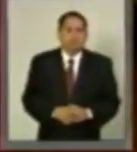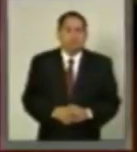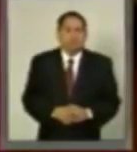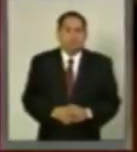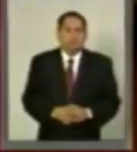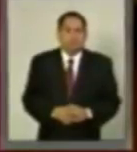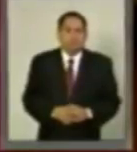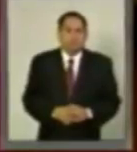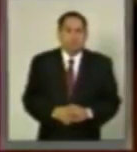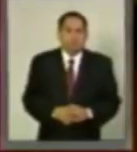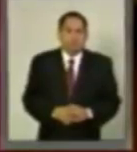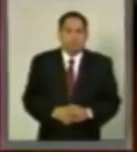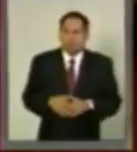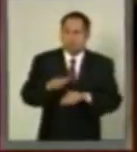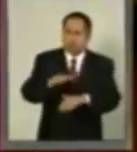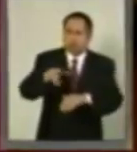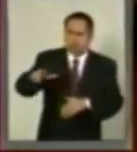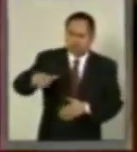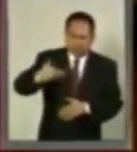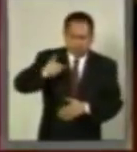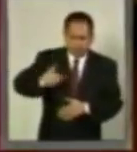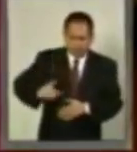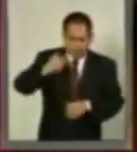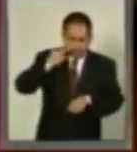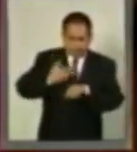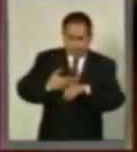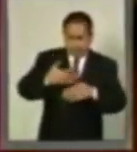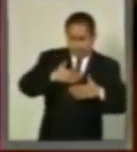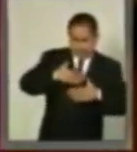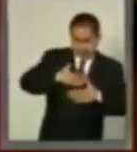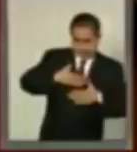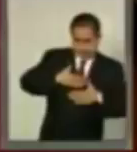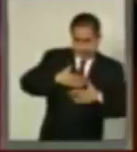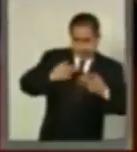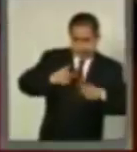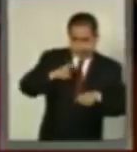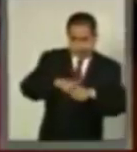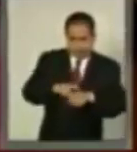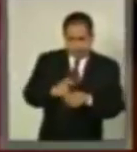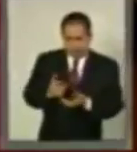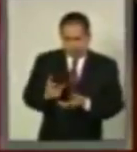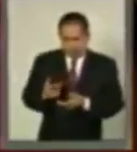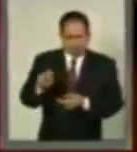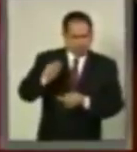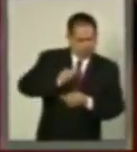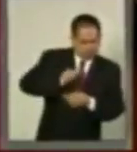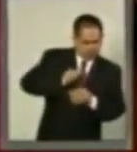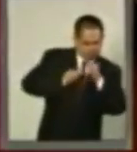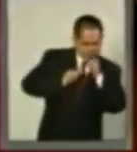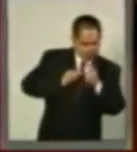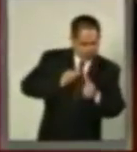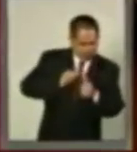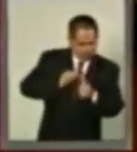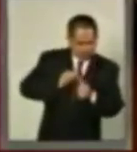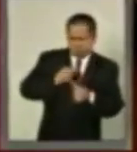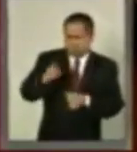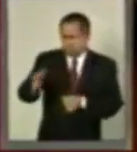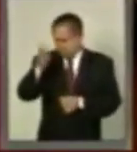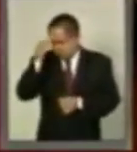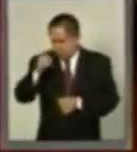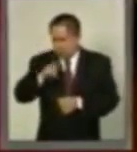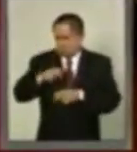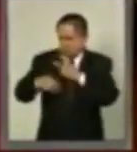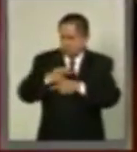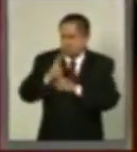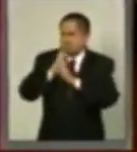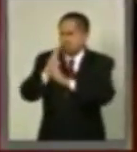sobre lo que usted refiere a mi persona, no tenía por qué, pero no tenía por qué conocerlo usted, pero lo